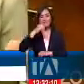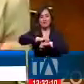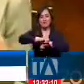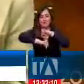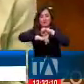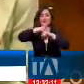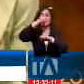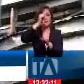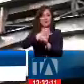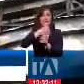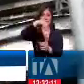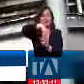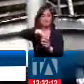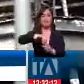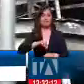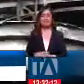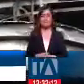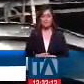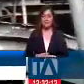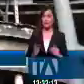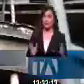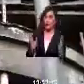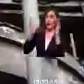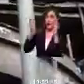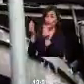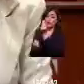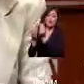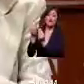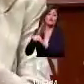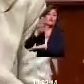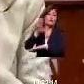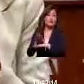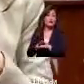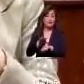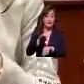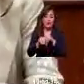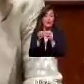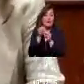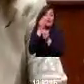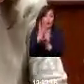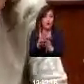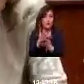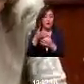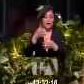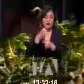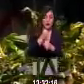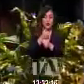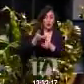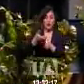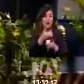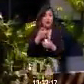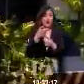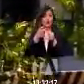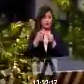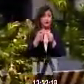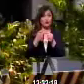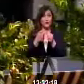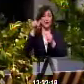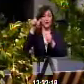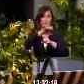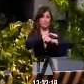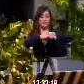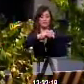estructura interna de la institución. Sobre el incendio en la Contraloría General, habló sobre el informe que realizaron los bomberos de Quito. Alex Bravo, detenido